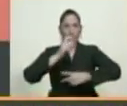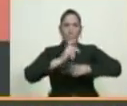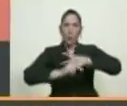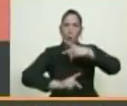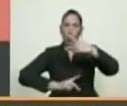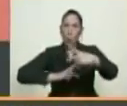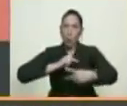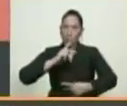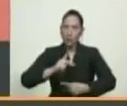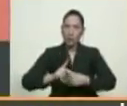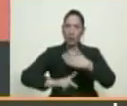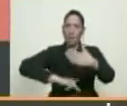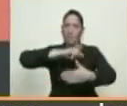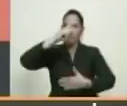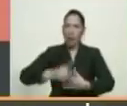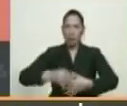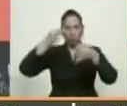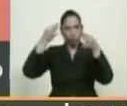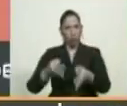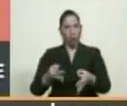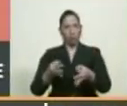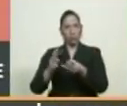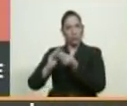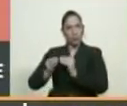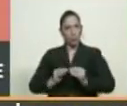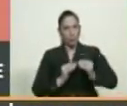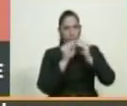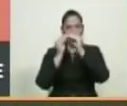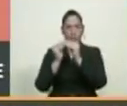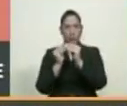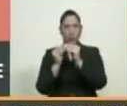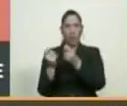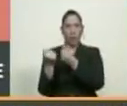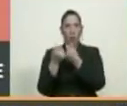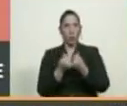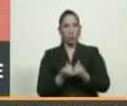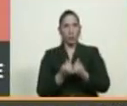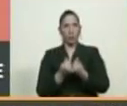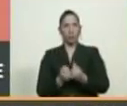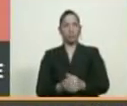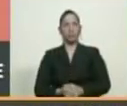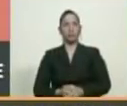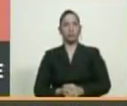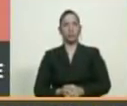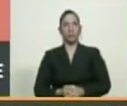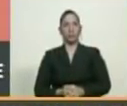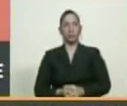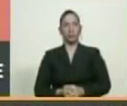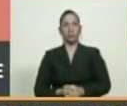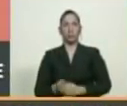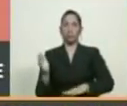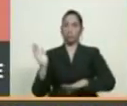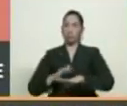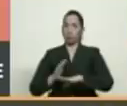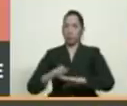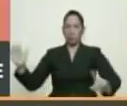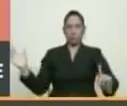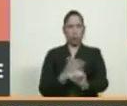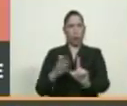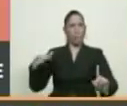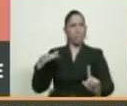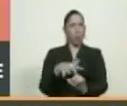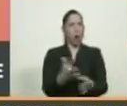plan integral de recuperación y prosperidad económica, se dio un evento brutal